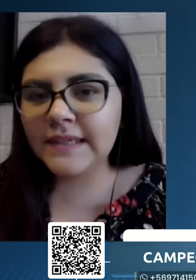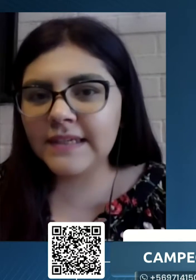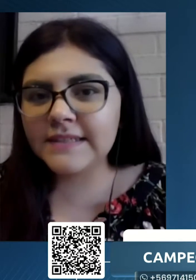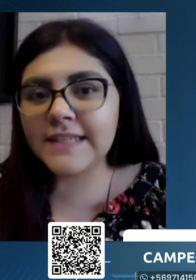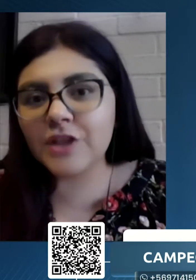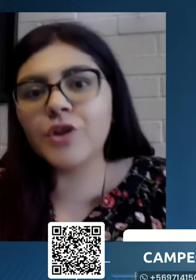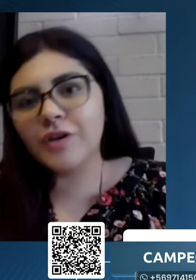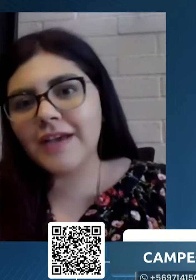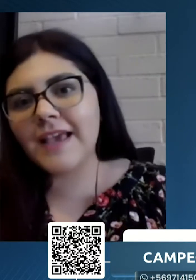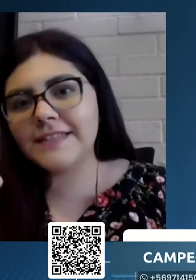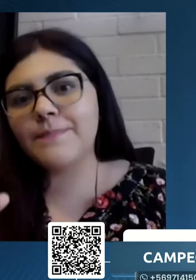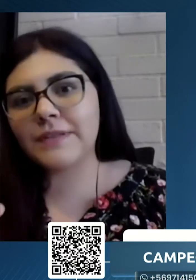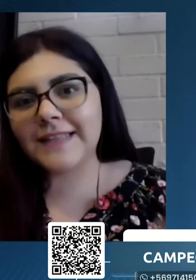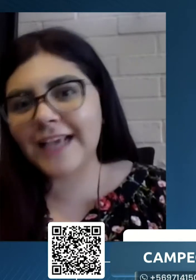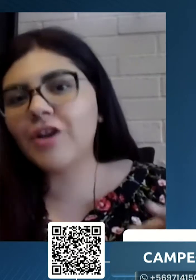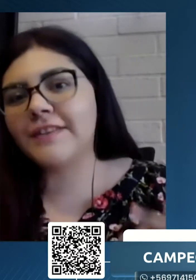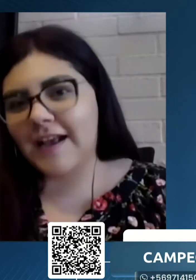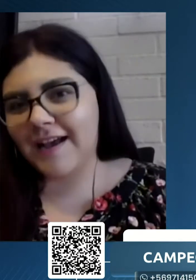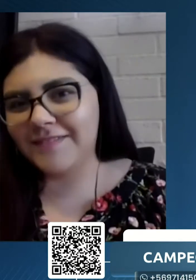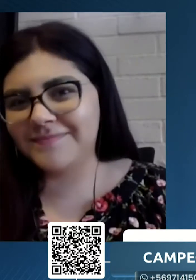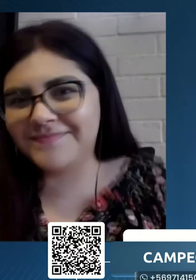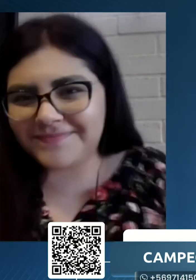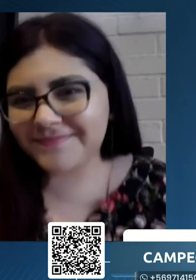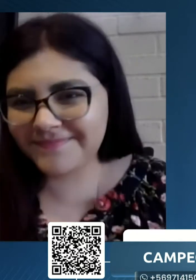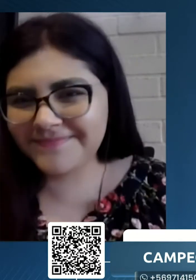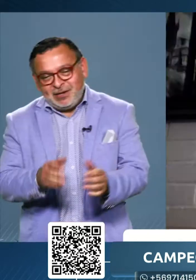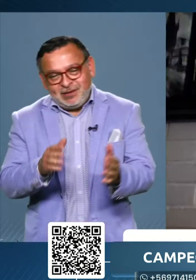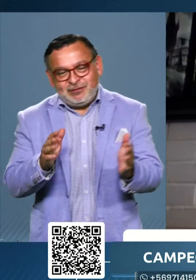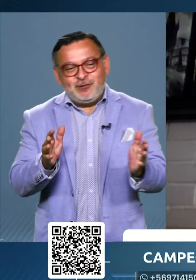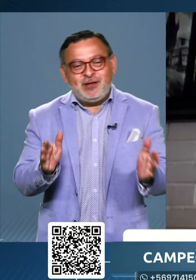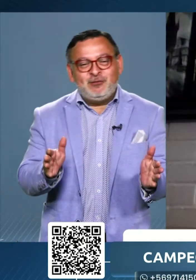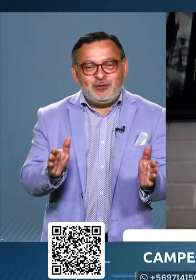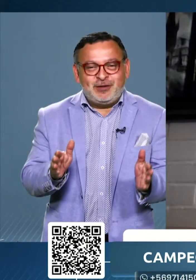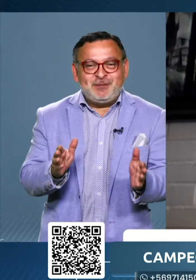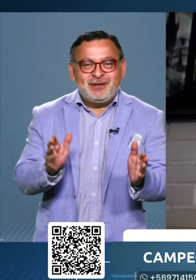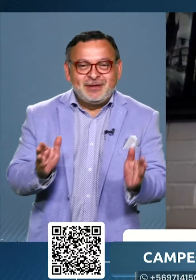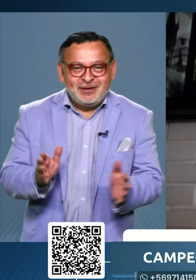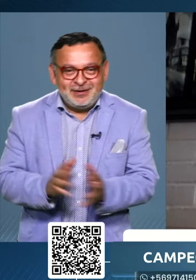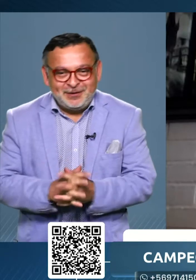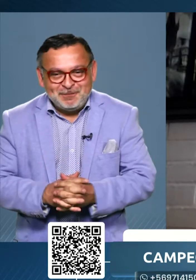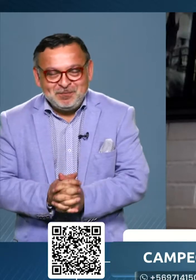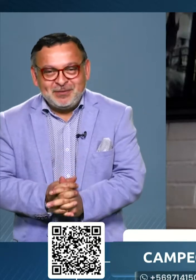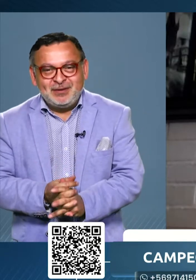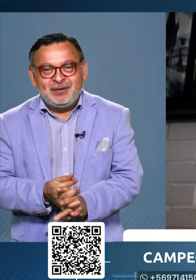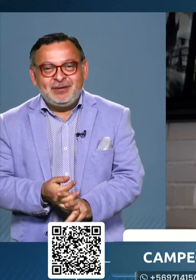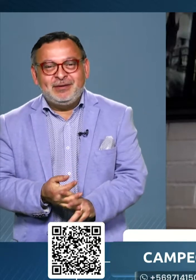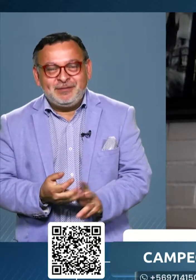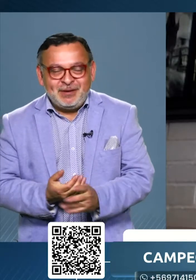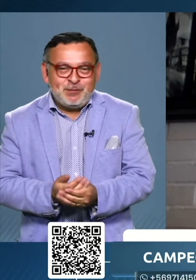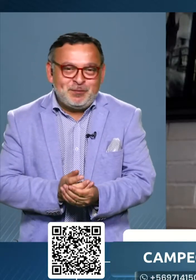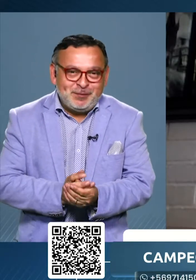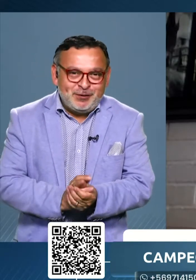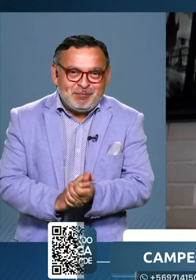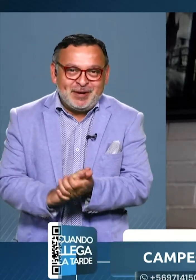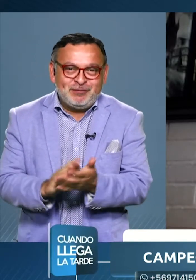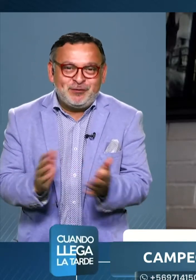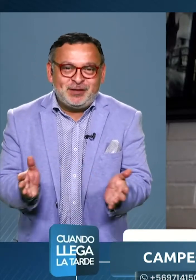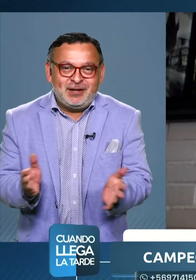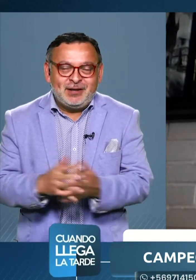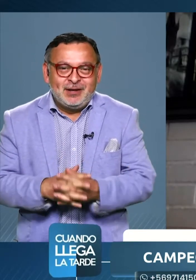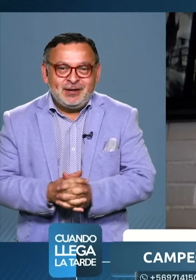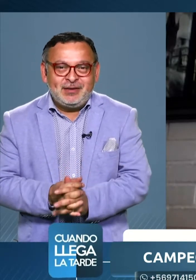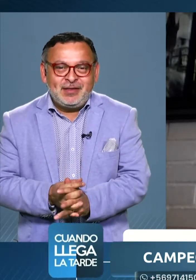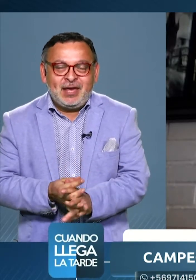Ya, vamos, Si espera, no, es importante que los Katherine, tenga. ya, vamos a ir desarrollando los temas. Estábamos primero en la